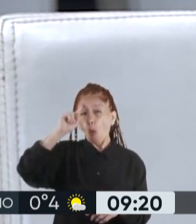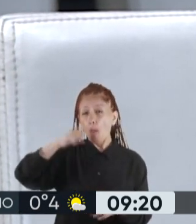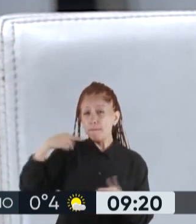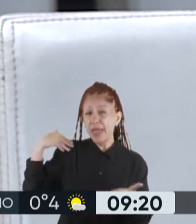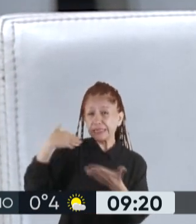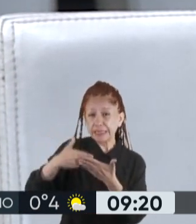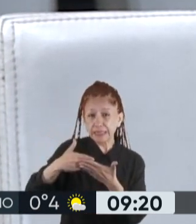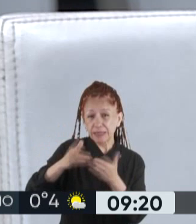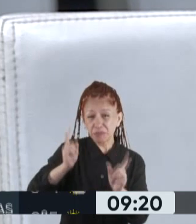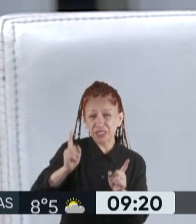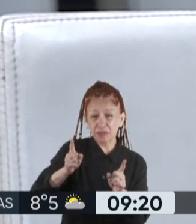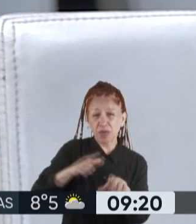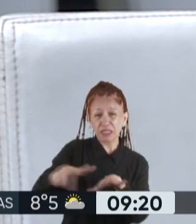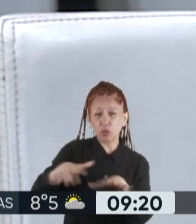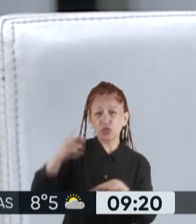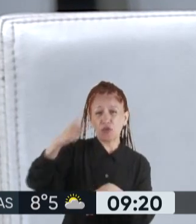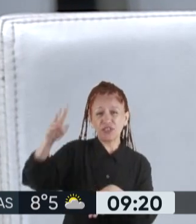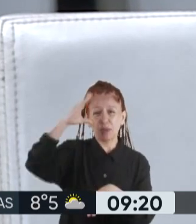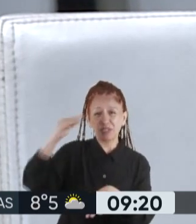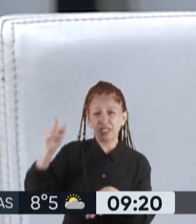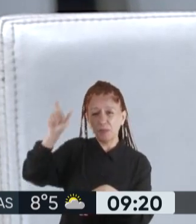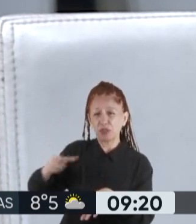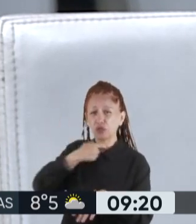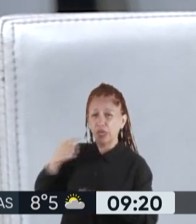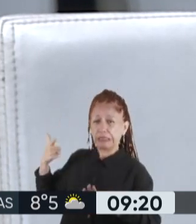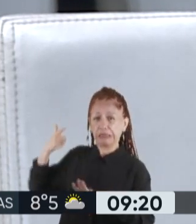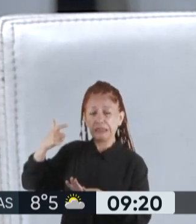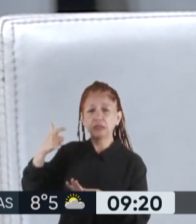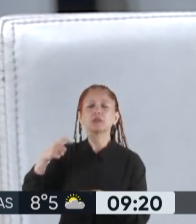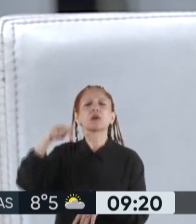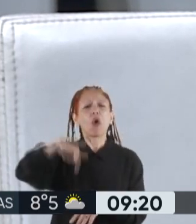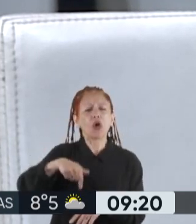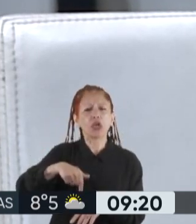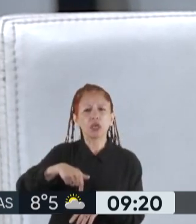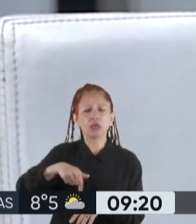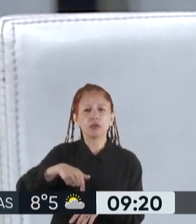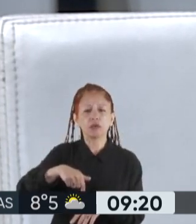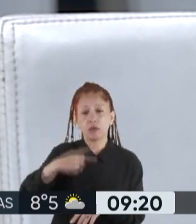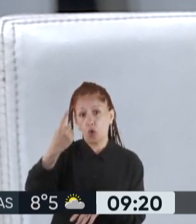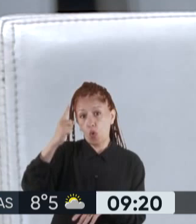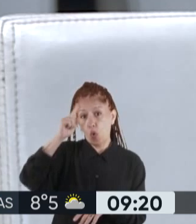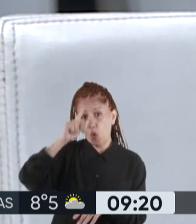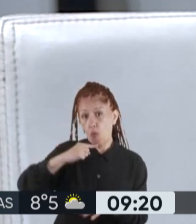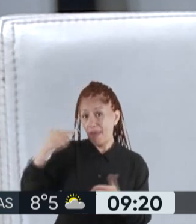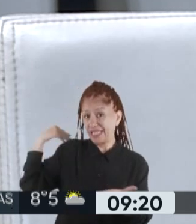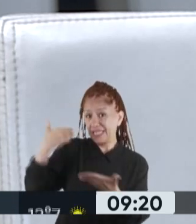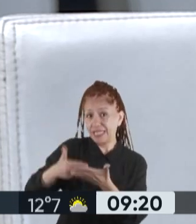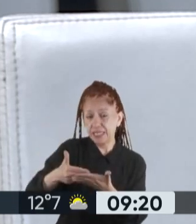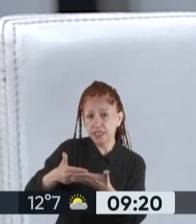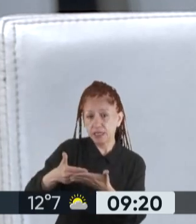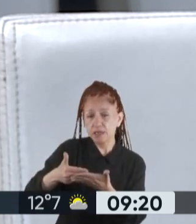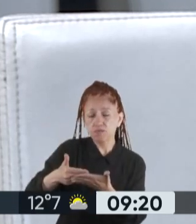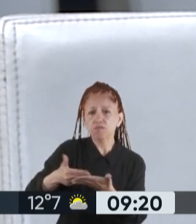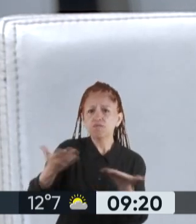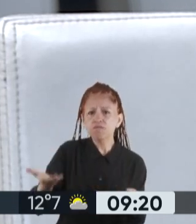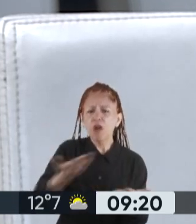del atentado a la vicepresidenta Cristina Fernández. Hoy en día, a un mes del hecho, ¿cuál es la visión